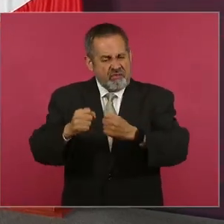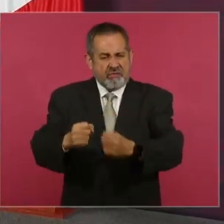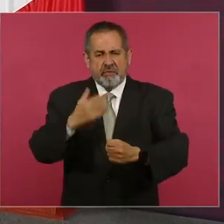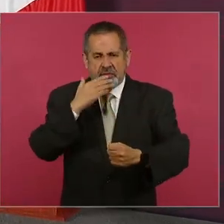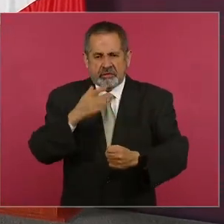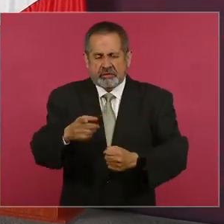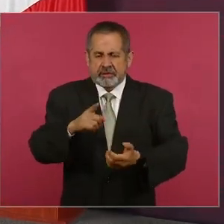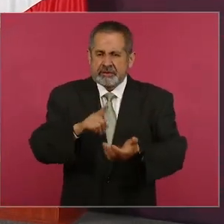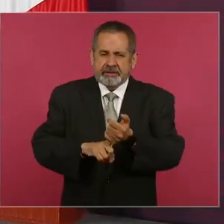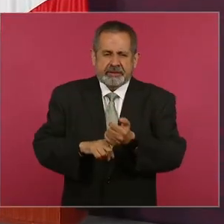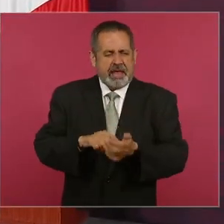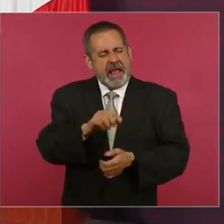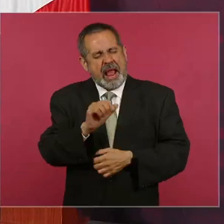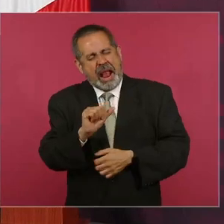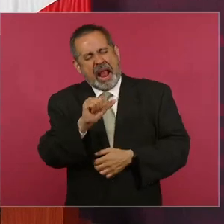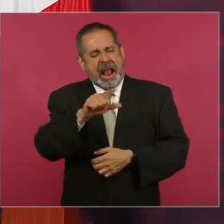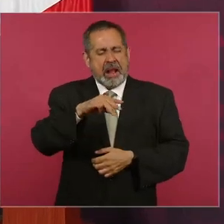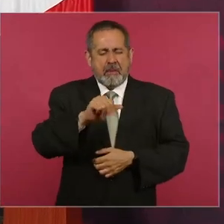nuestra alma mater.